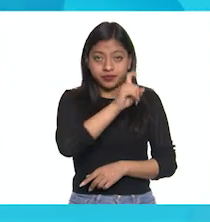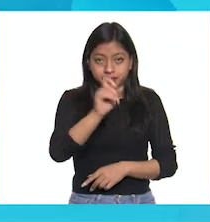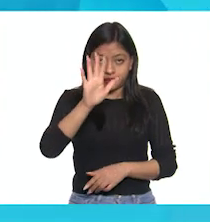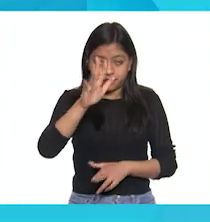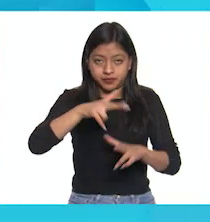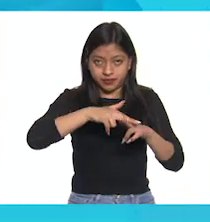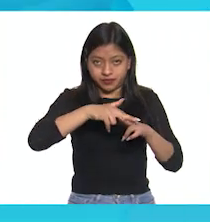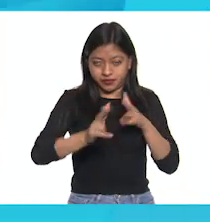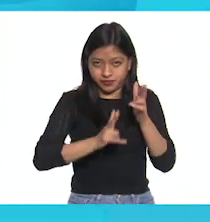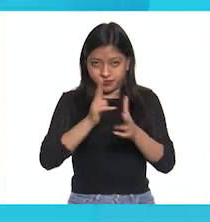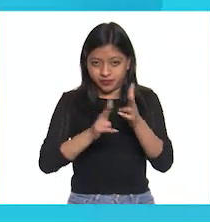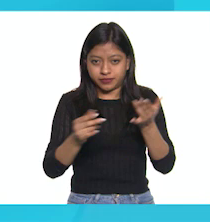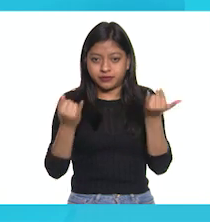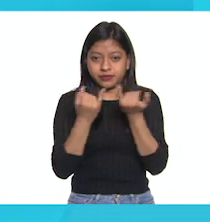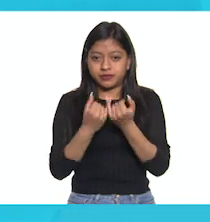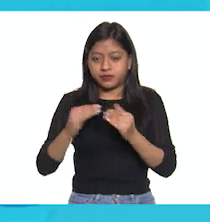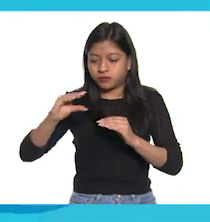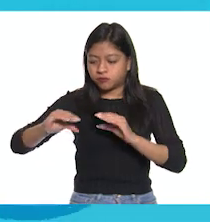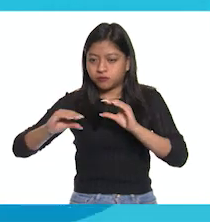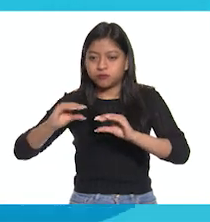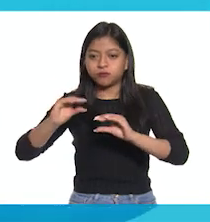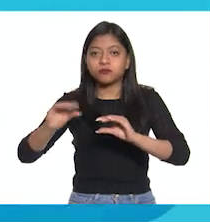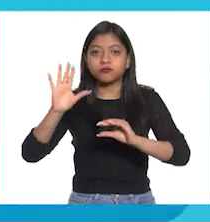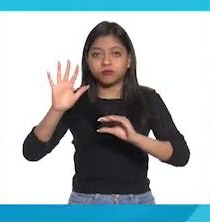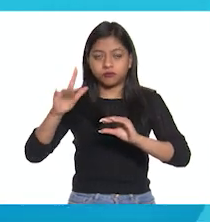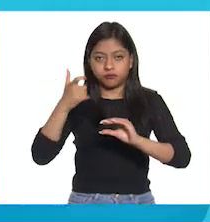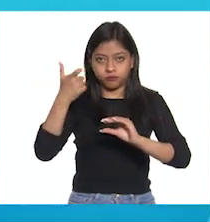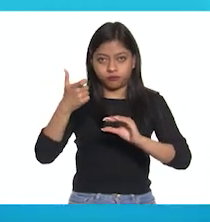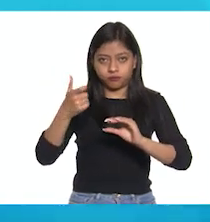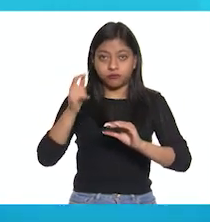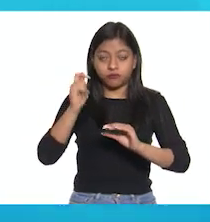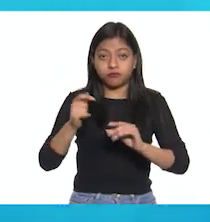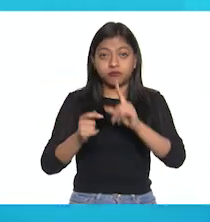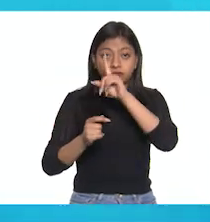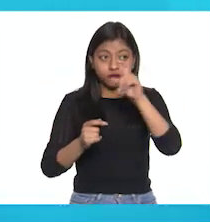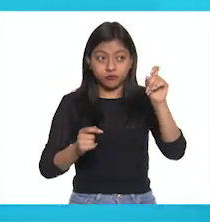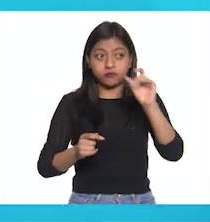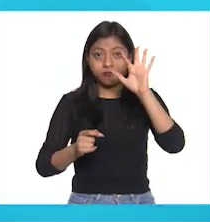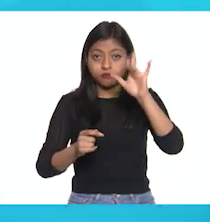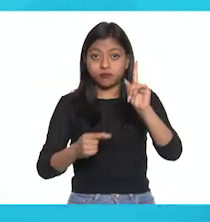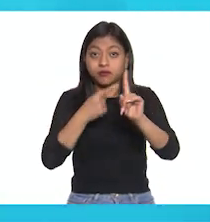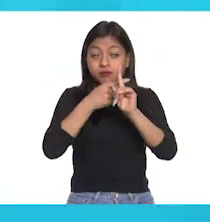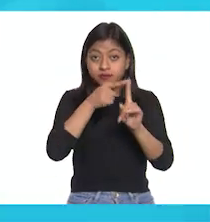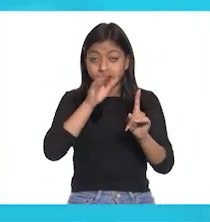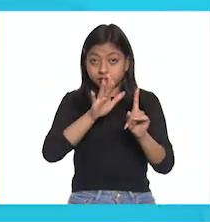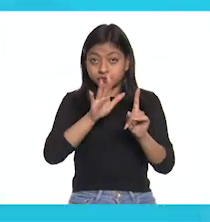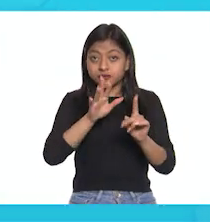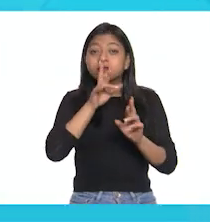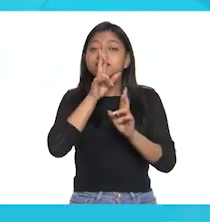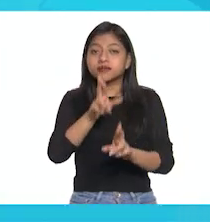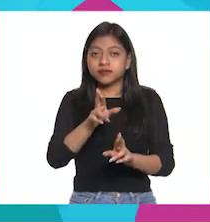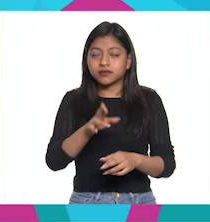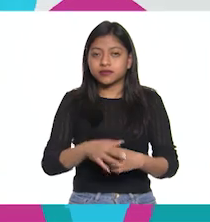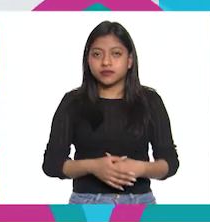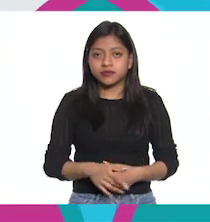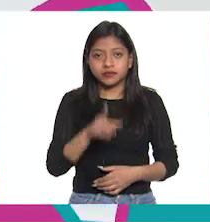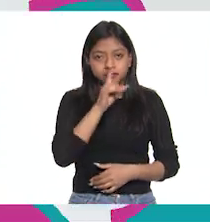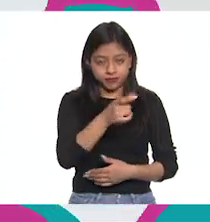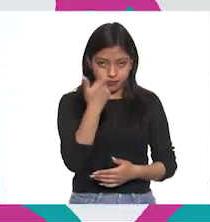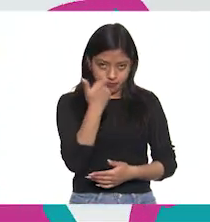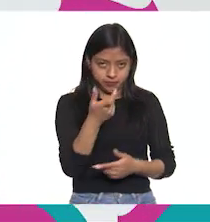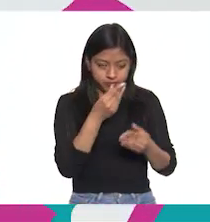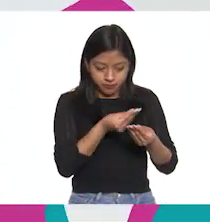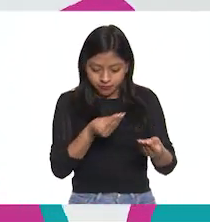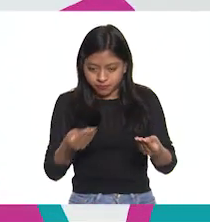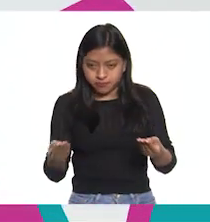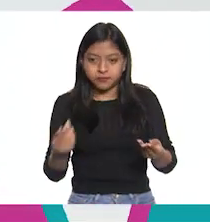150 y los dados cuestan 50 pesos. Entonces, 150 más 50. Ok, utiliza tu dinero. Vamos a